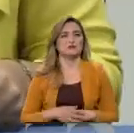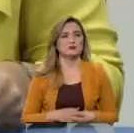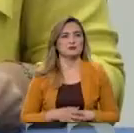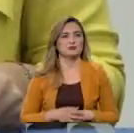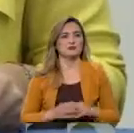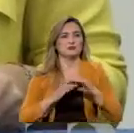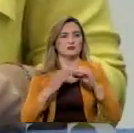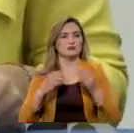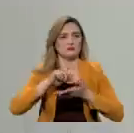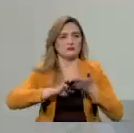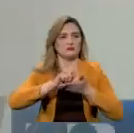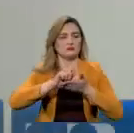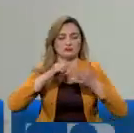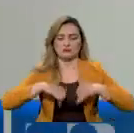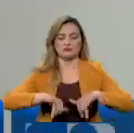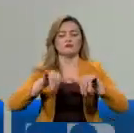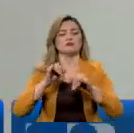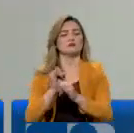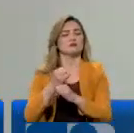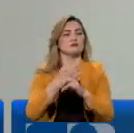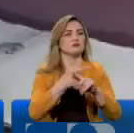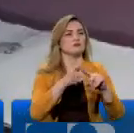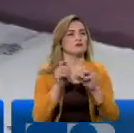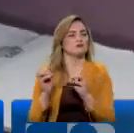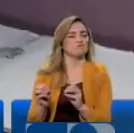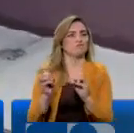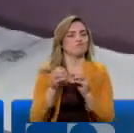Consejo continuará la firma de contratos con otras instituciones